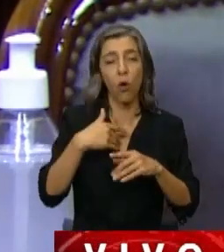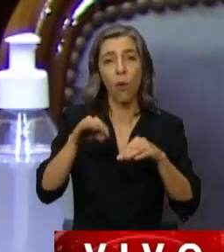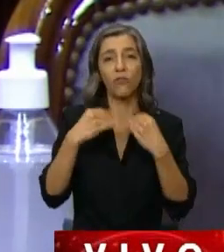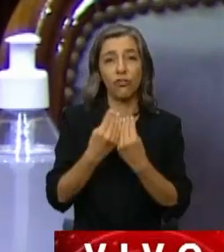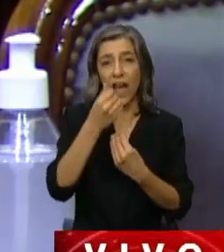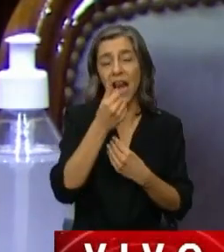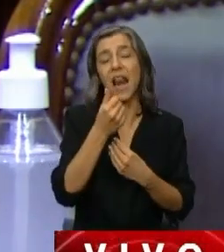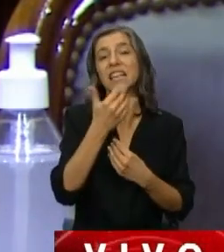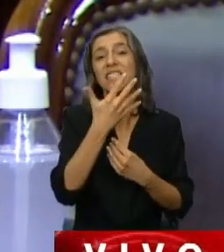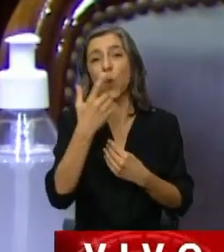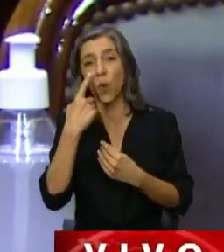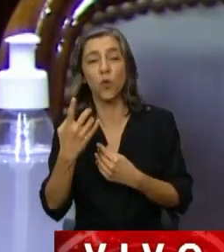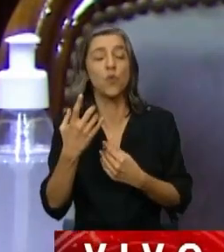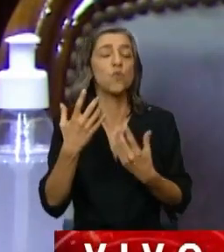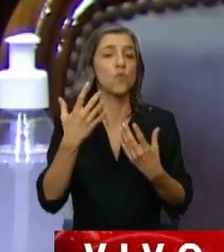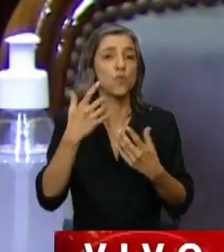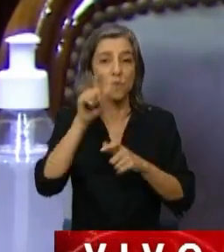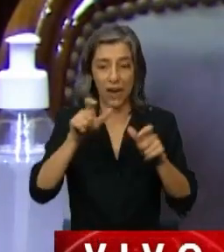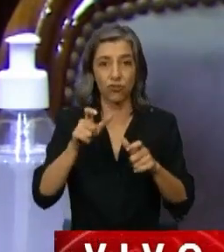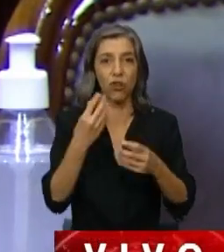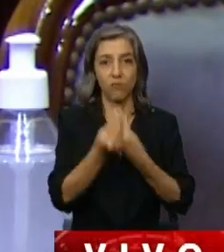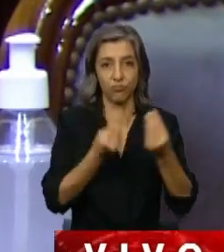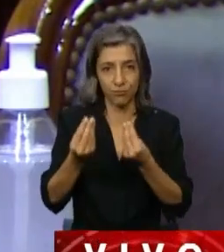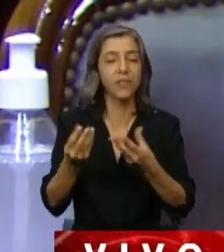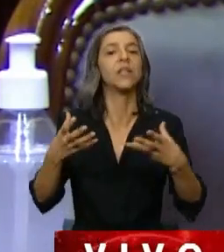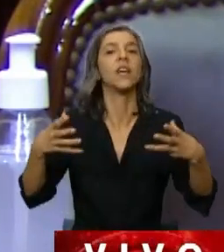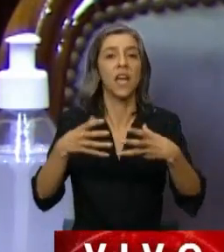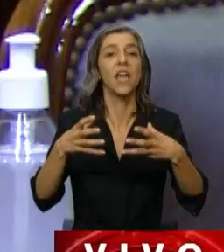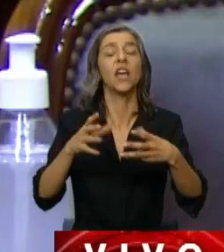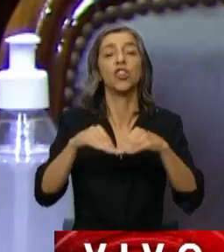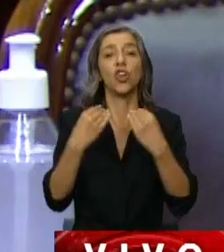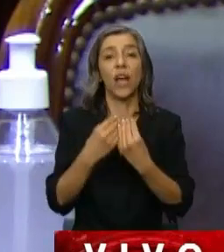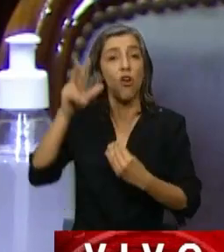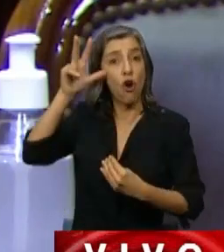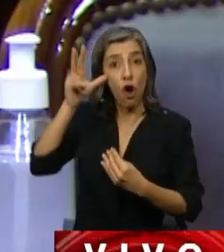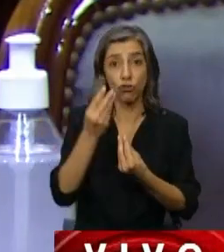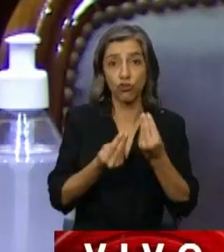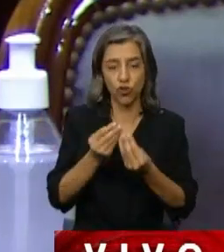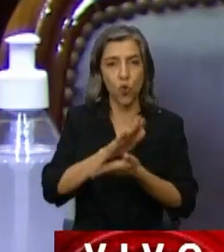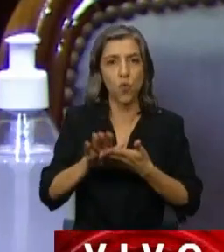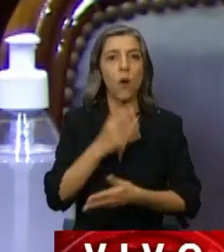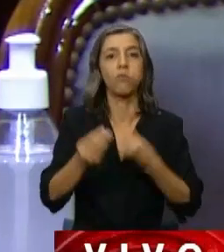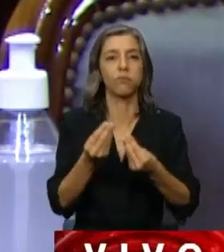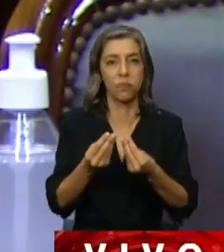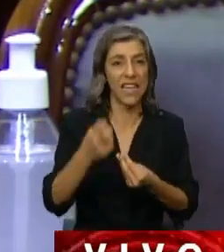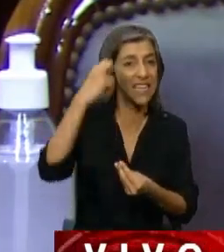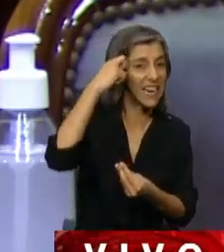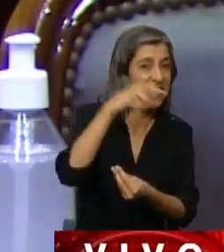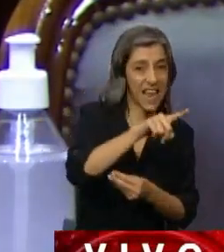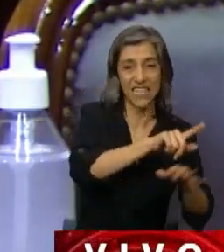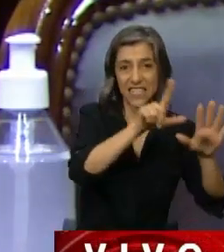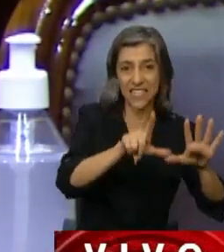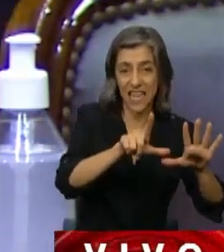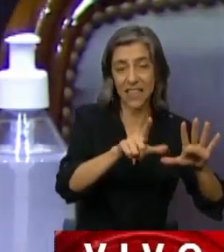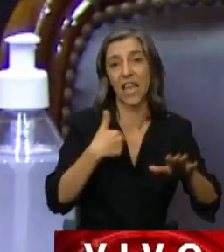cambia 8 legisladores y unión cívica radical 7 decir juntos por el